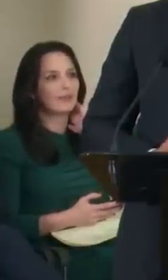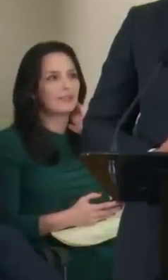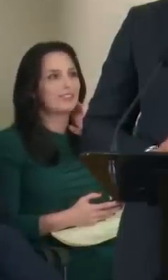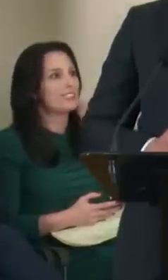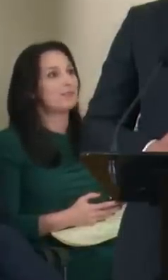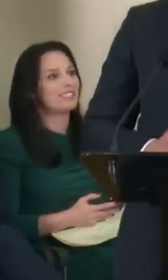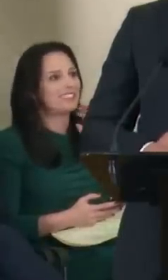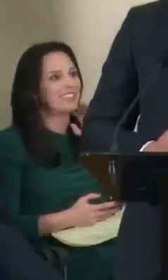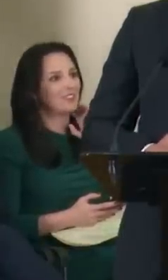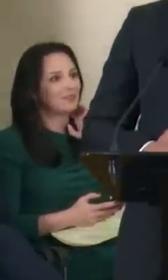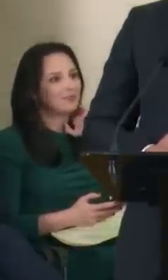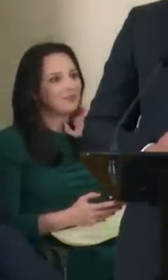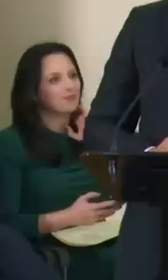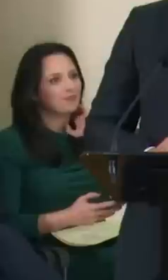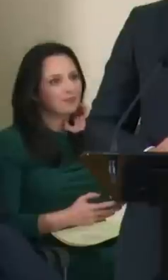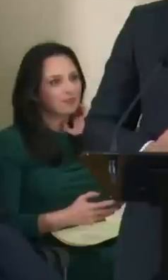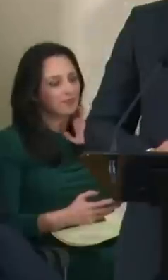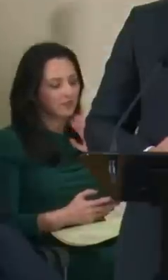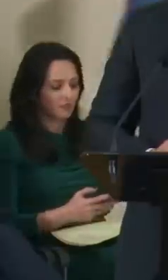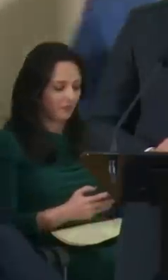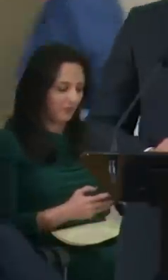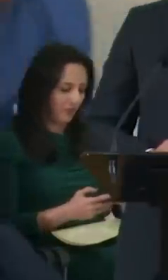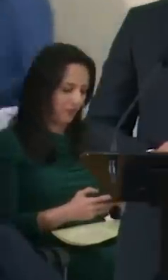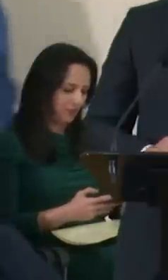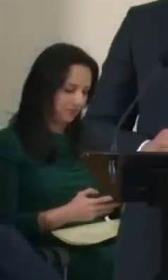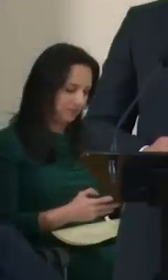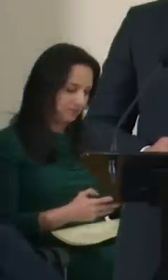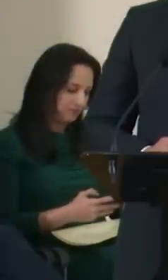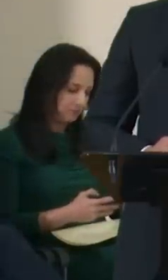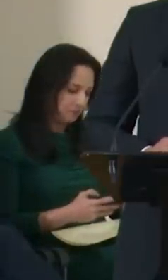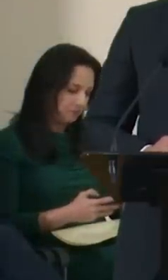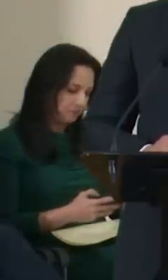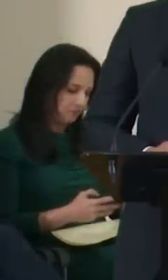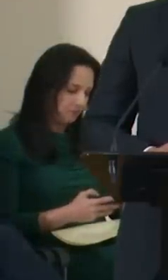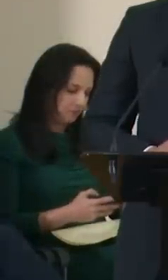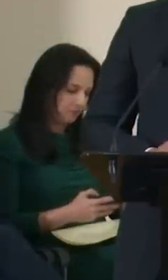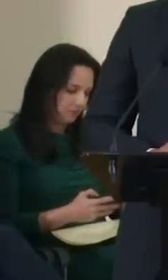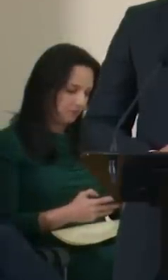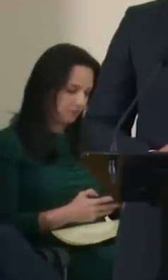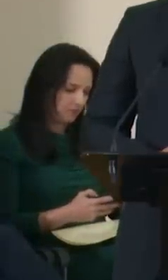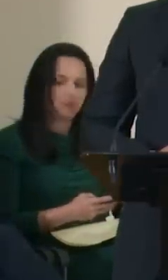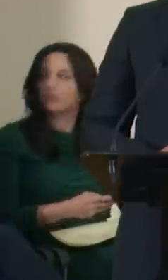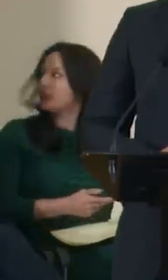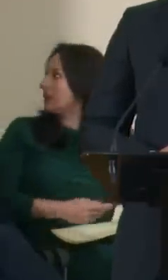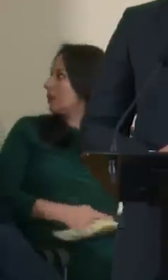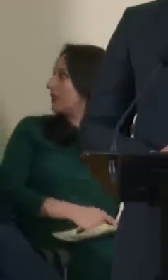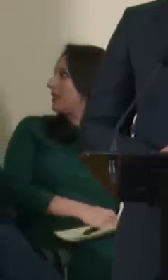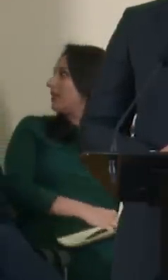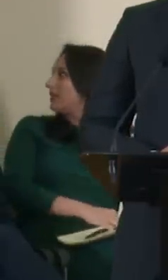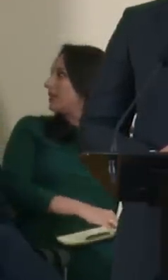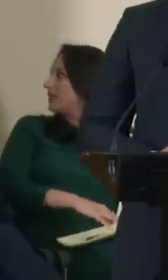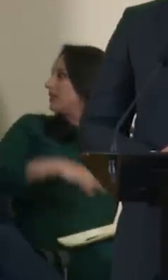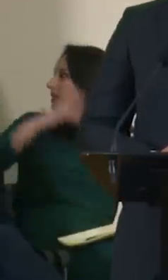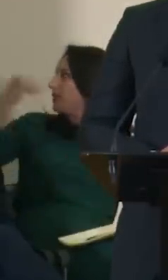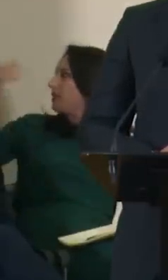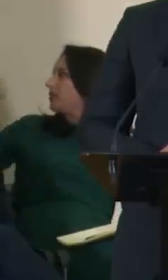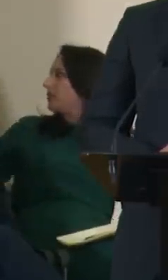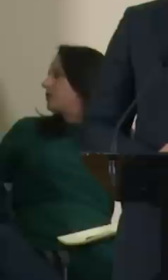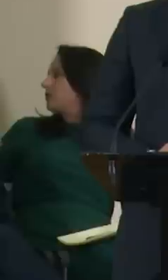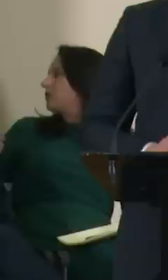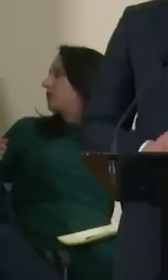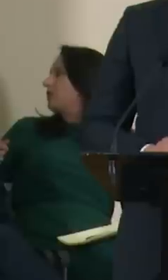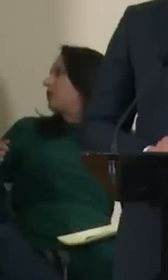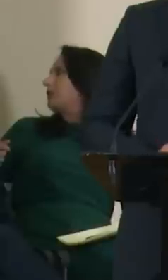hoy tiene una segregación en una cantidad de instituciones y de juntas directivas que hacen muy complicado el direccionamiento de las